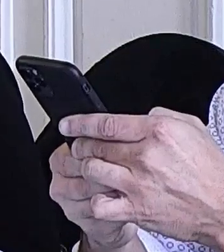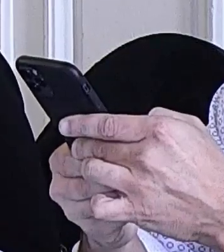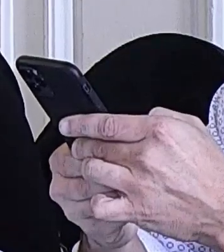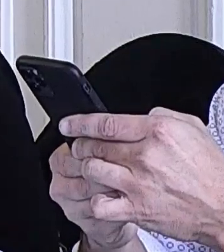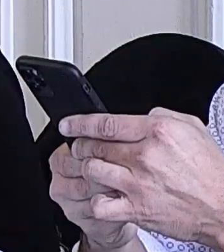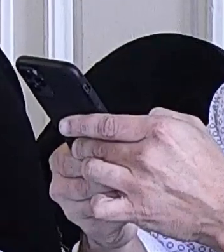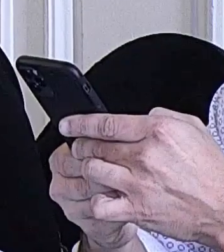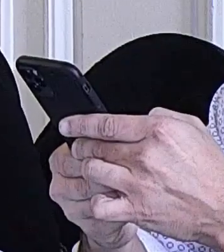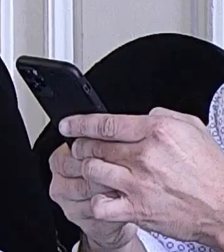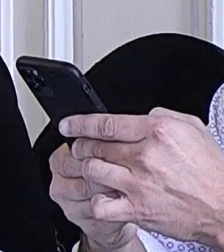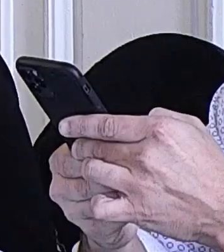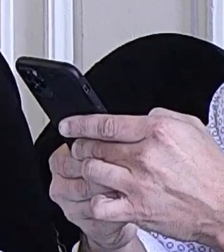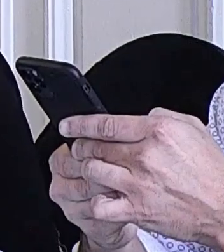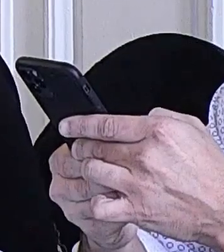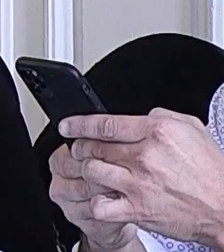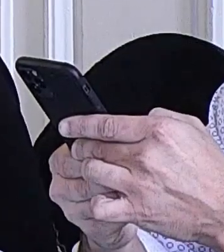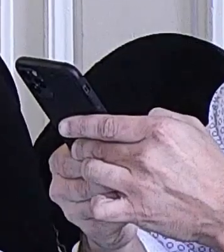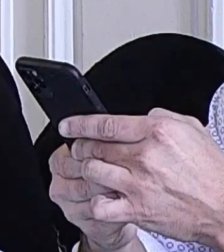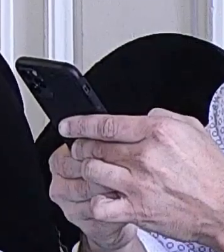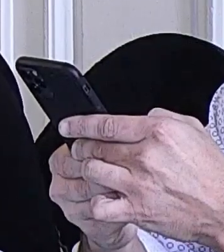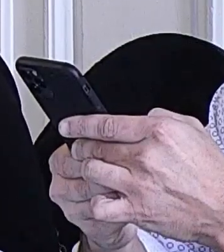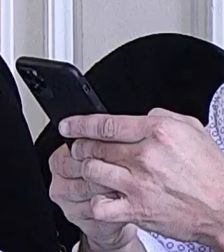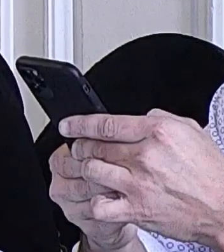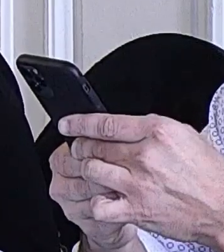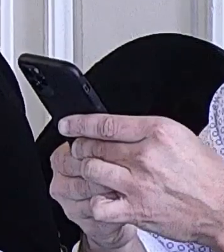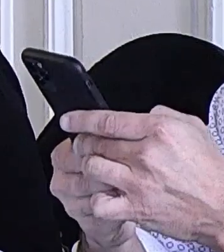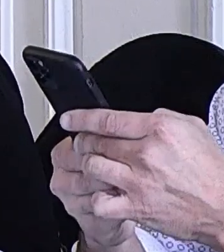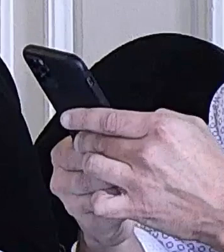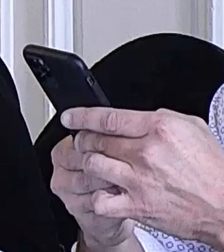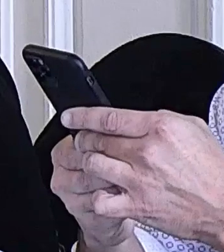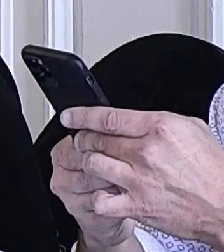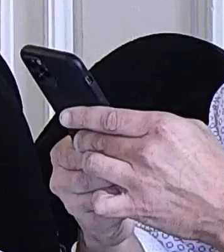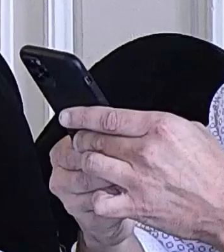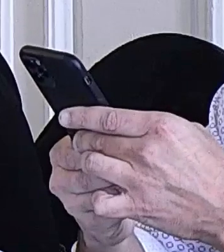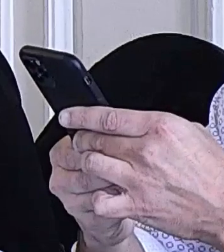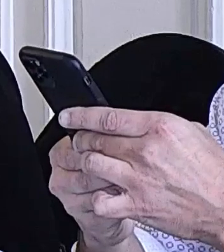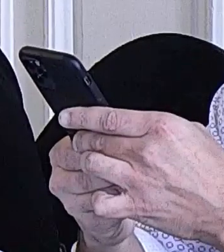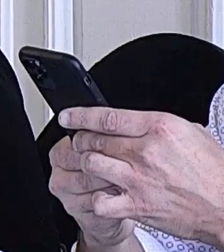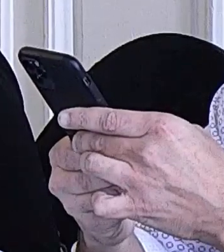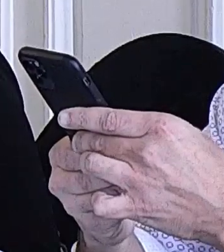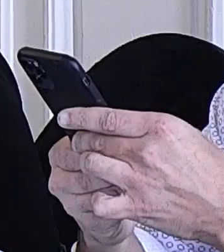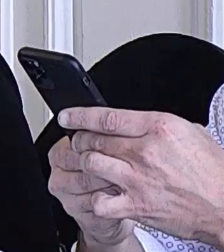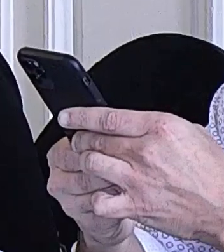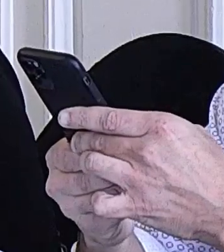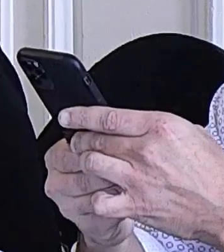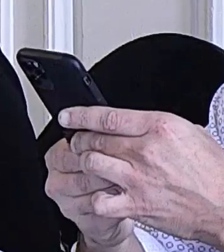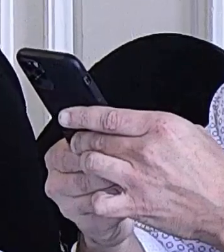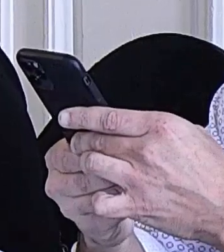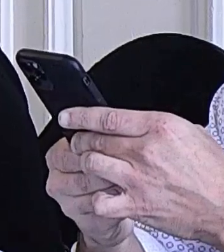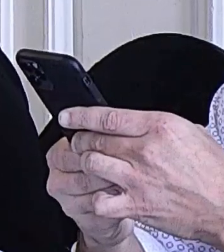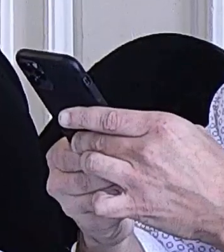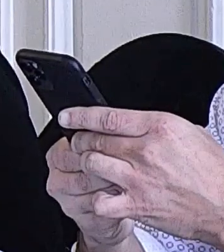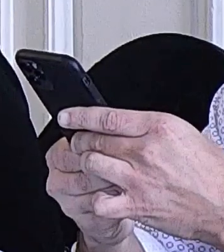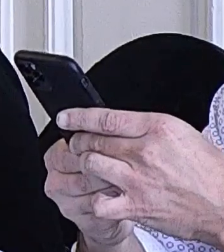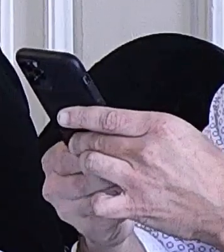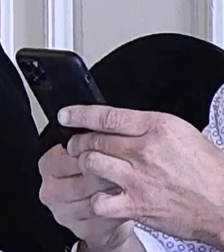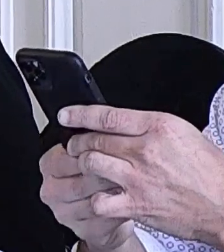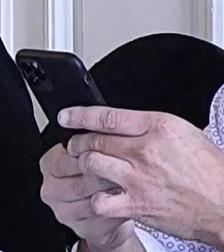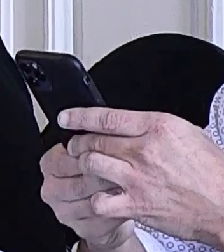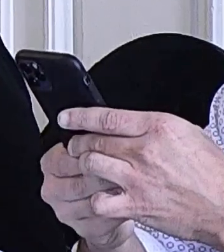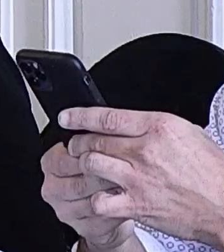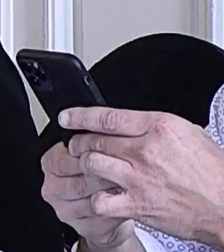abajo hacia arriba. Caminamos hacia un país que abrazará la diversidad, un país que nos incluya y donde